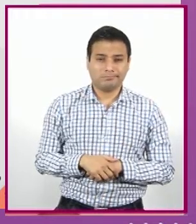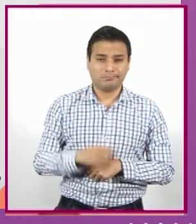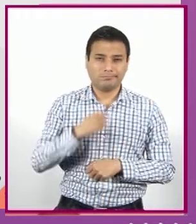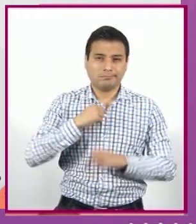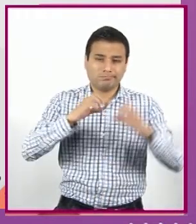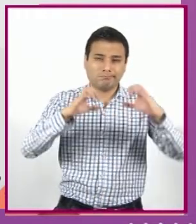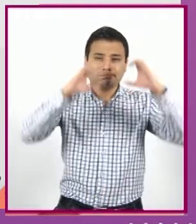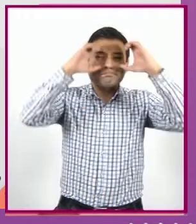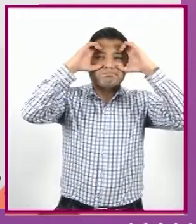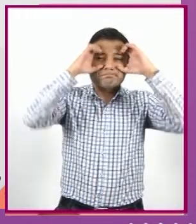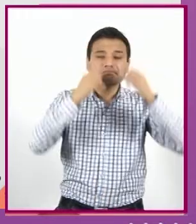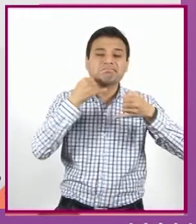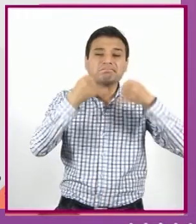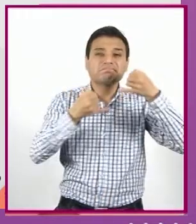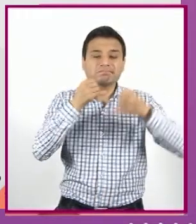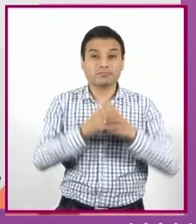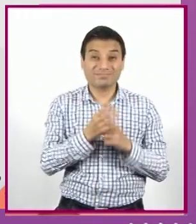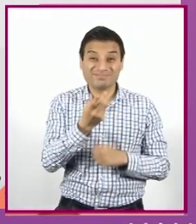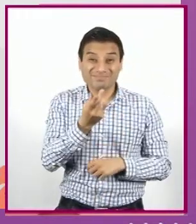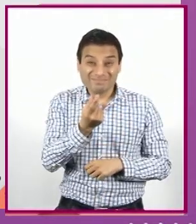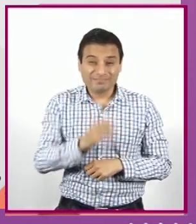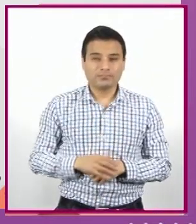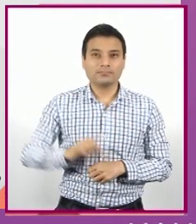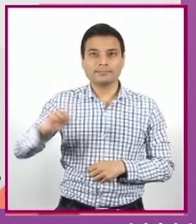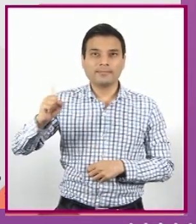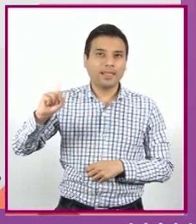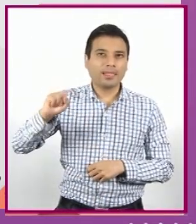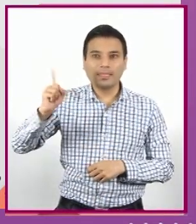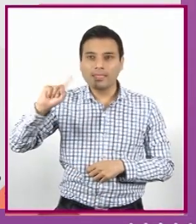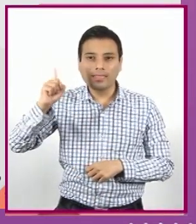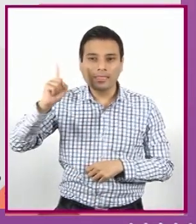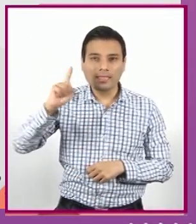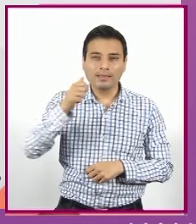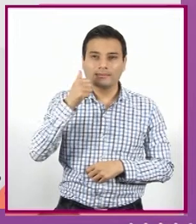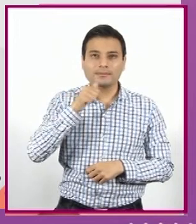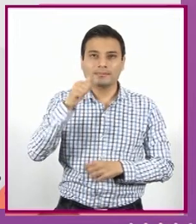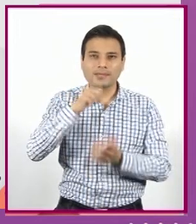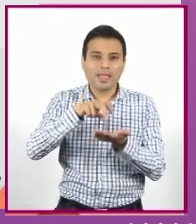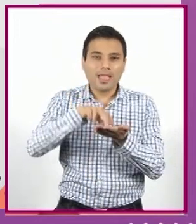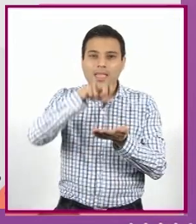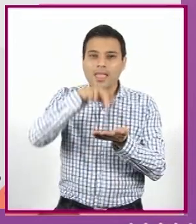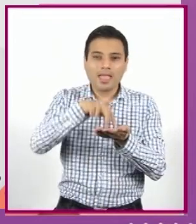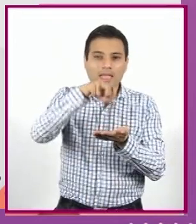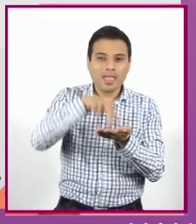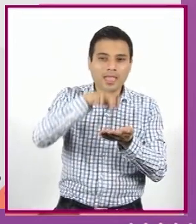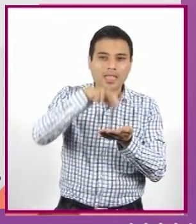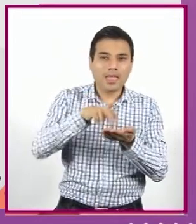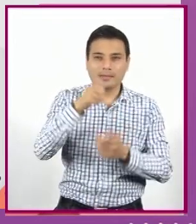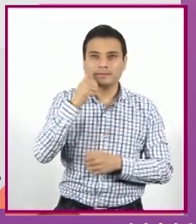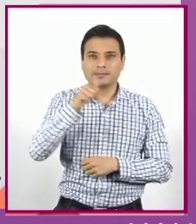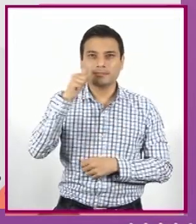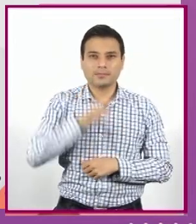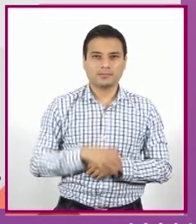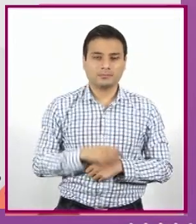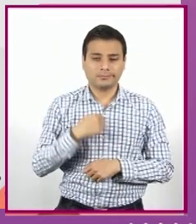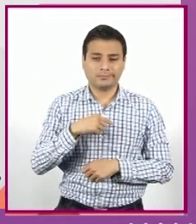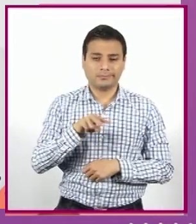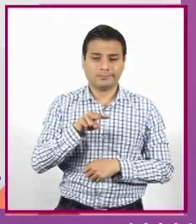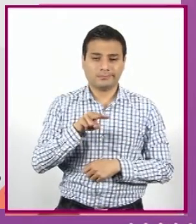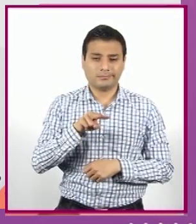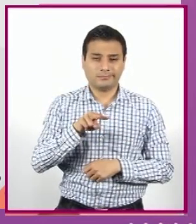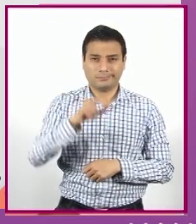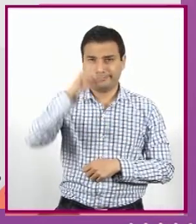holográfico. El muy bobo movía la cola y además daba saltitos como si esperara algún tipo de reconocimiento o